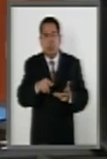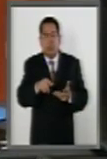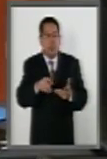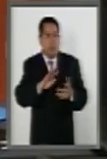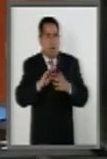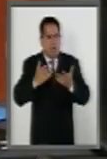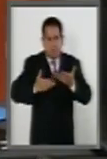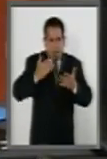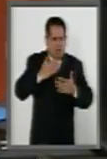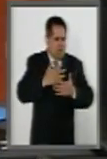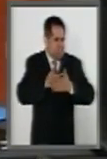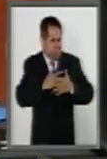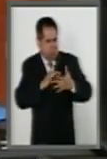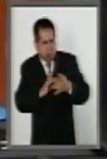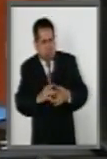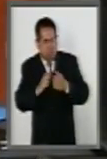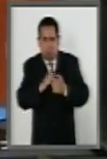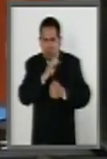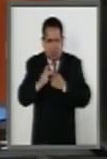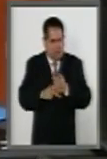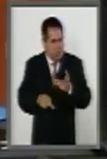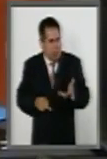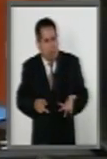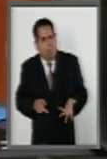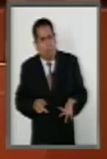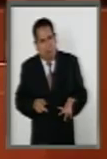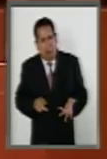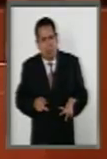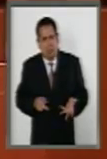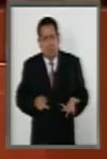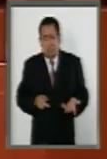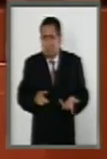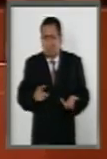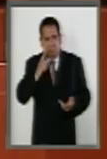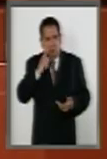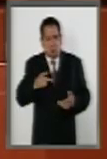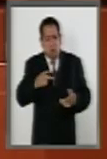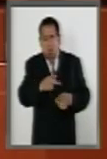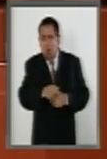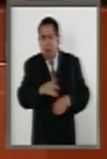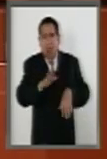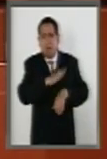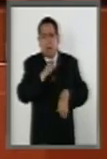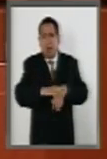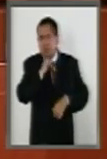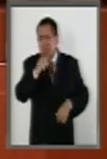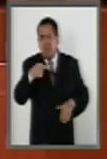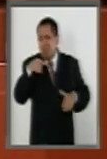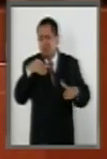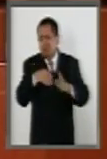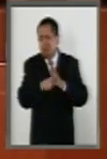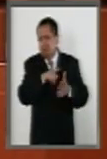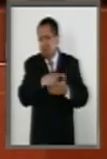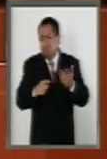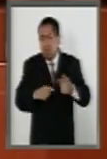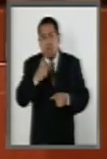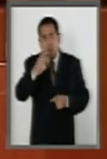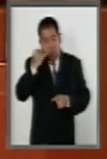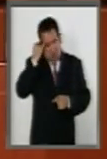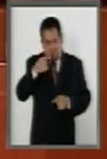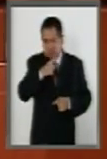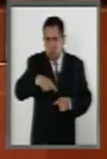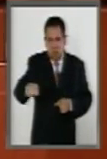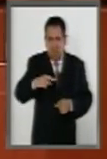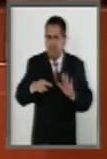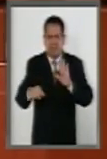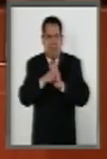grado de compromiso con el país, pues no pasan la prueba. Sí, y por eso proponemos el sentido negativo